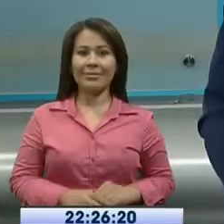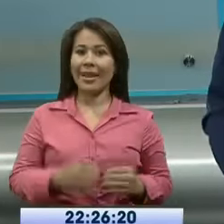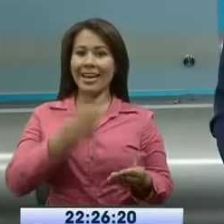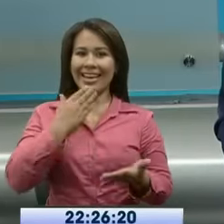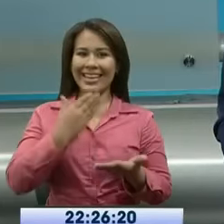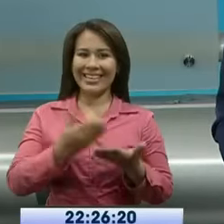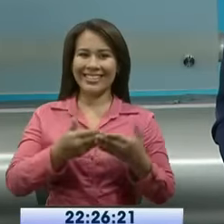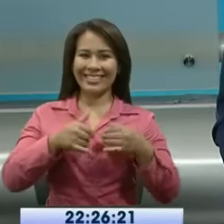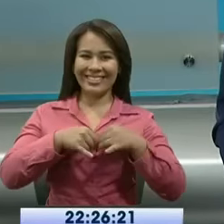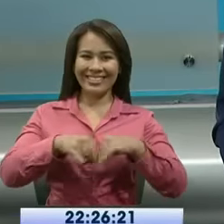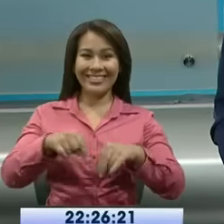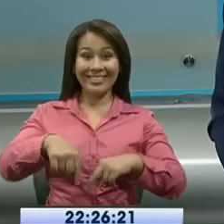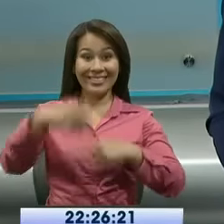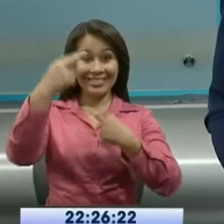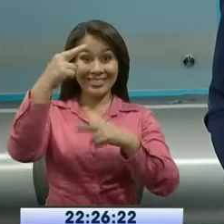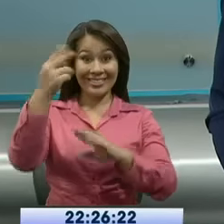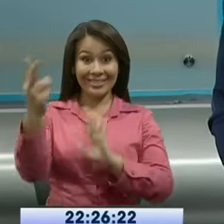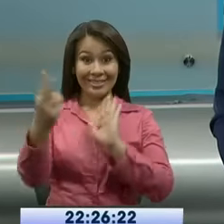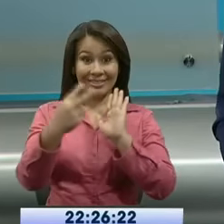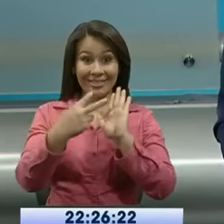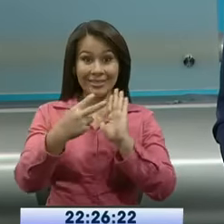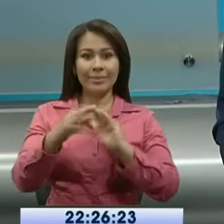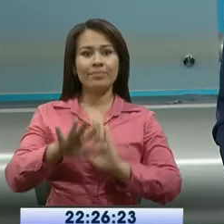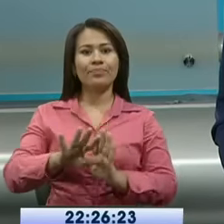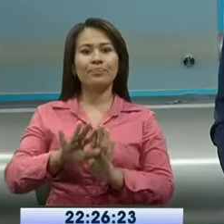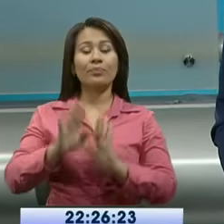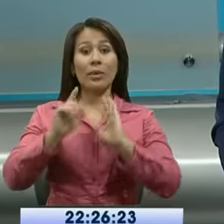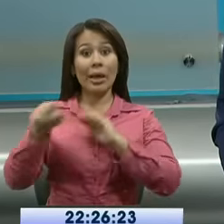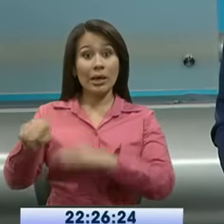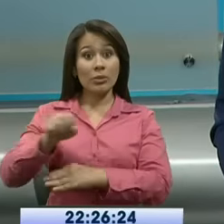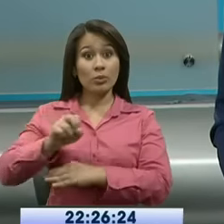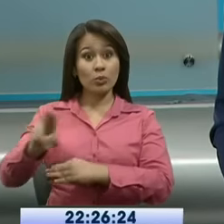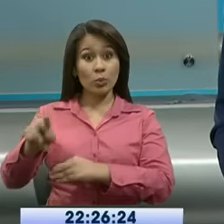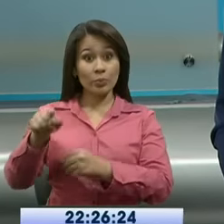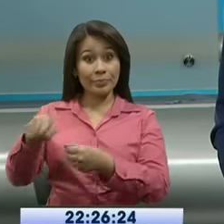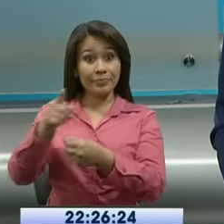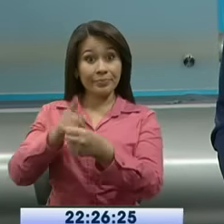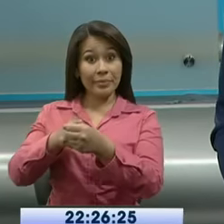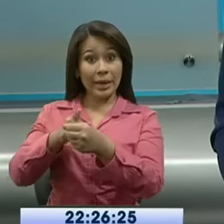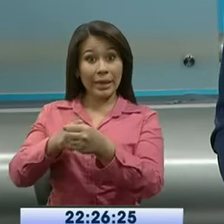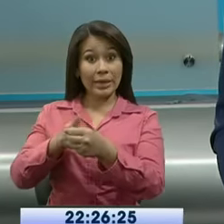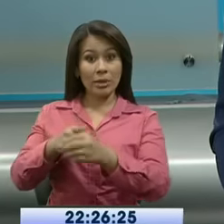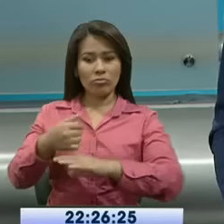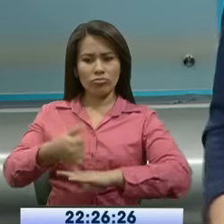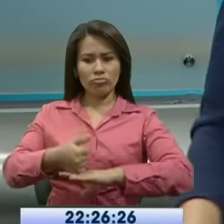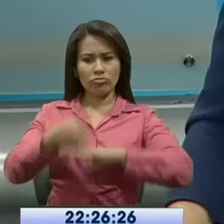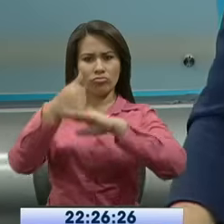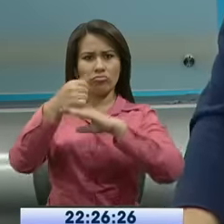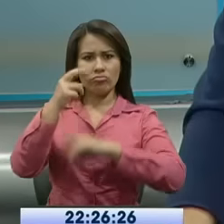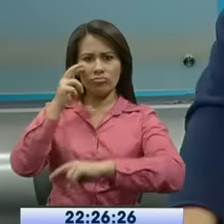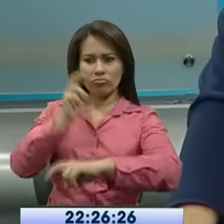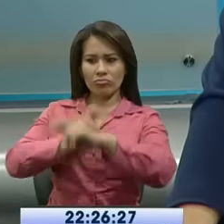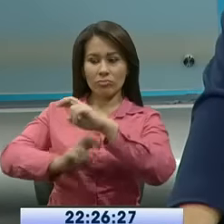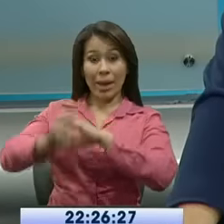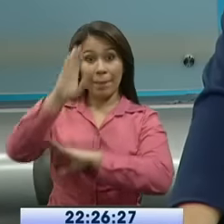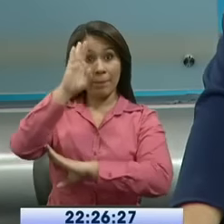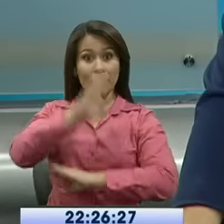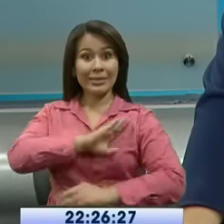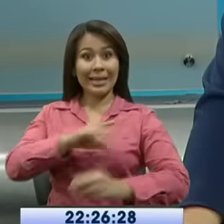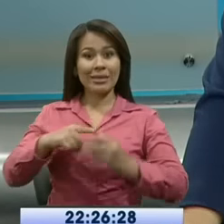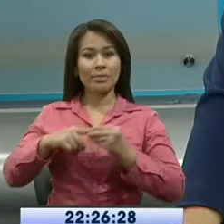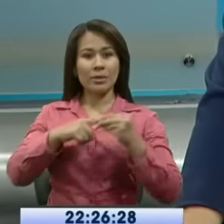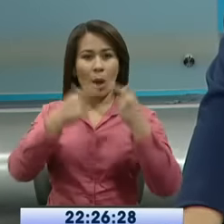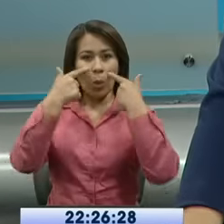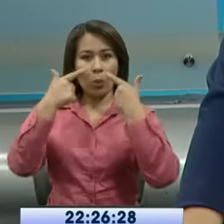Gracias por continuar en nuestra sintonía. En el sur de Quito, la Unidad de Investigación de Delitos Energéticos e Hidrocarburíferos ubicó una